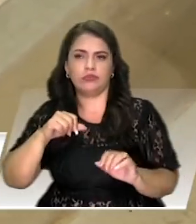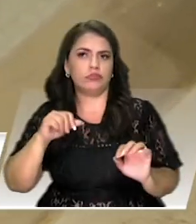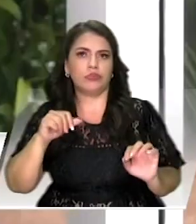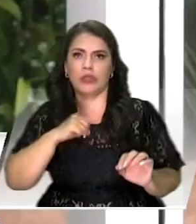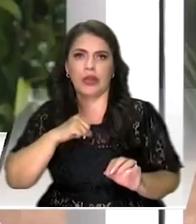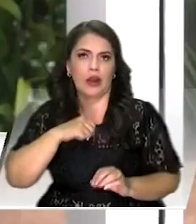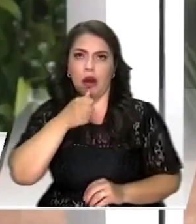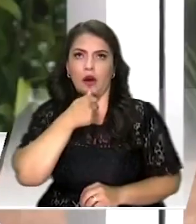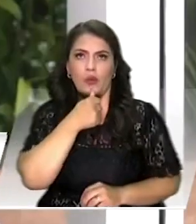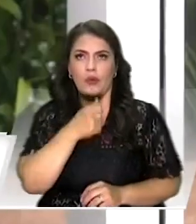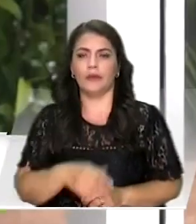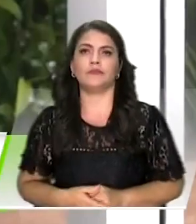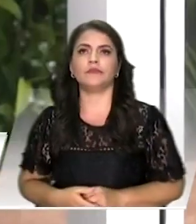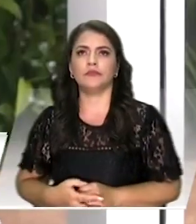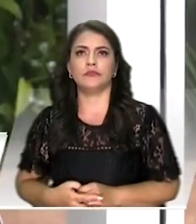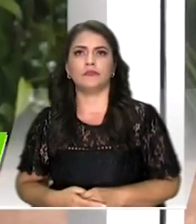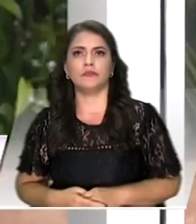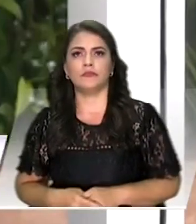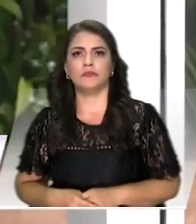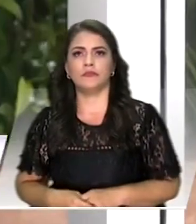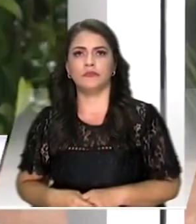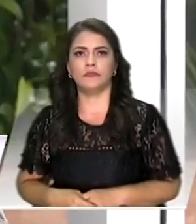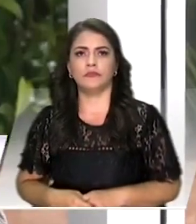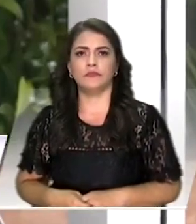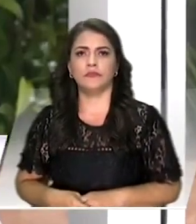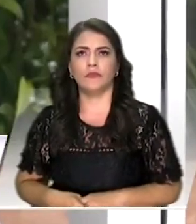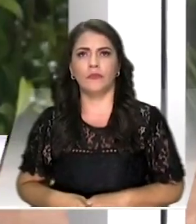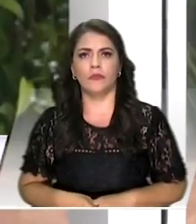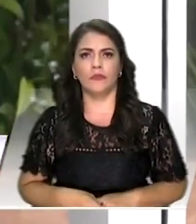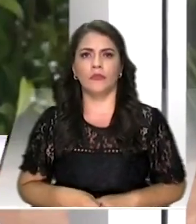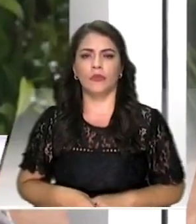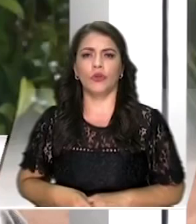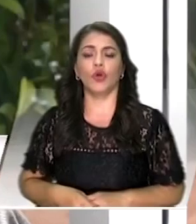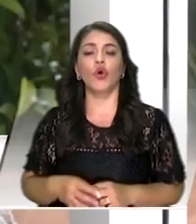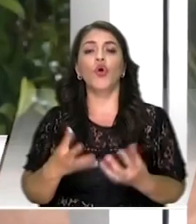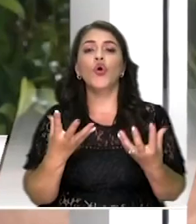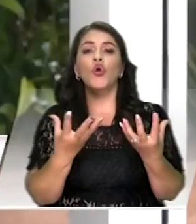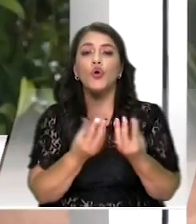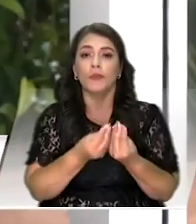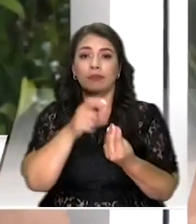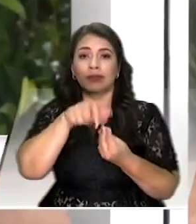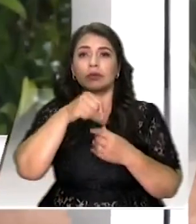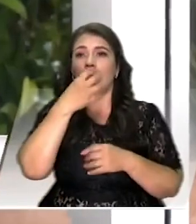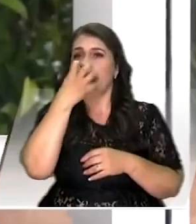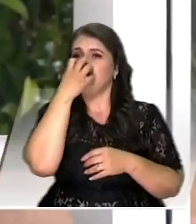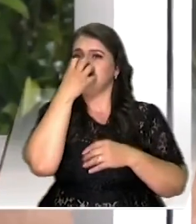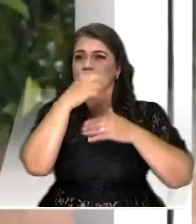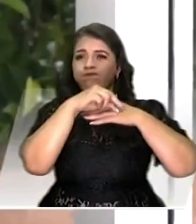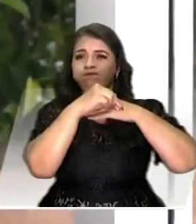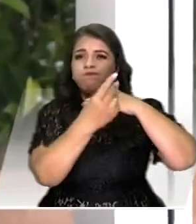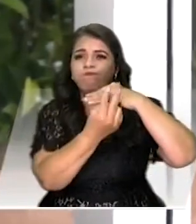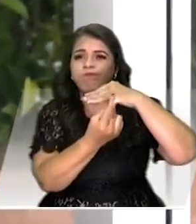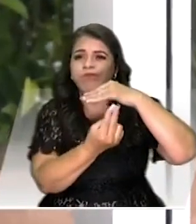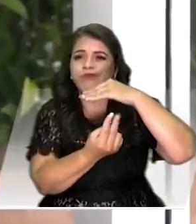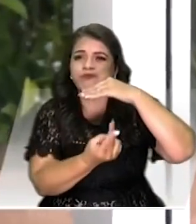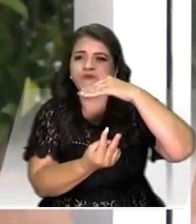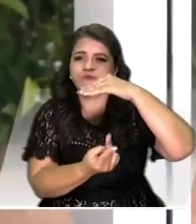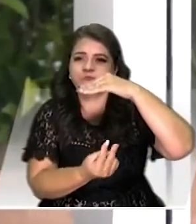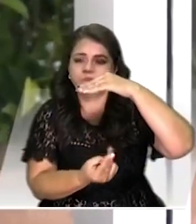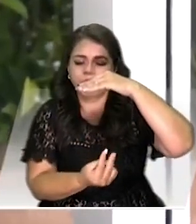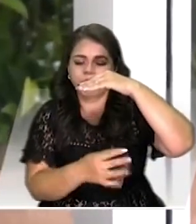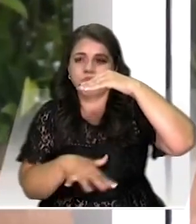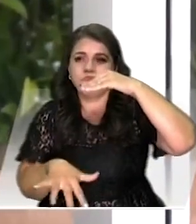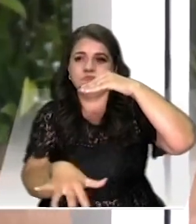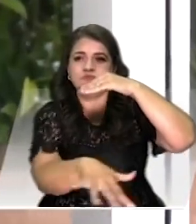vital. Con equipos especializados de buzo que tienen que entrar al embalse, a la torre de captación,